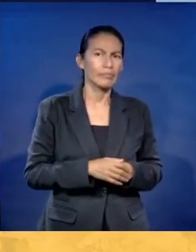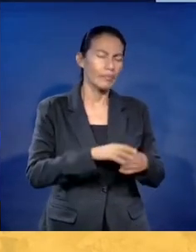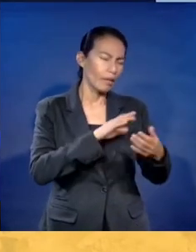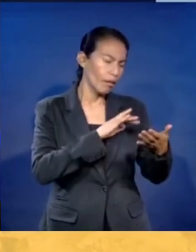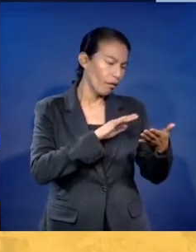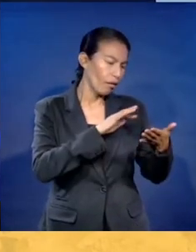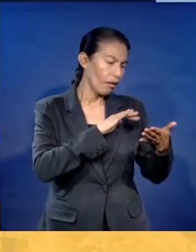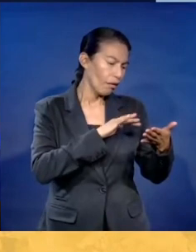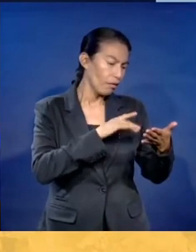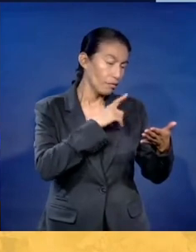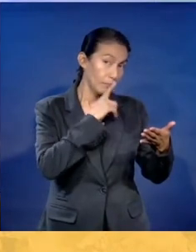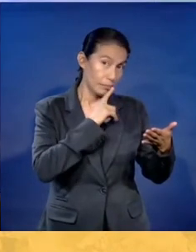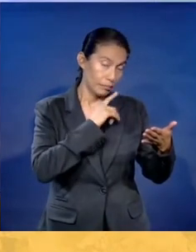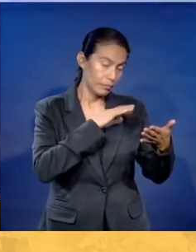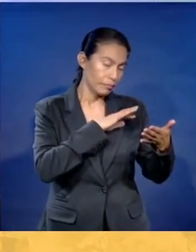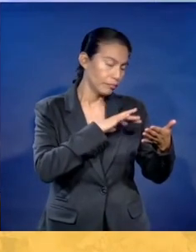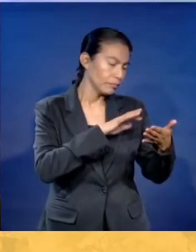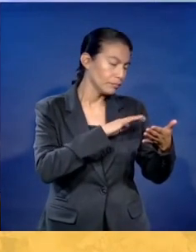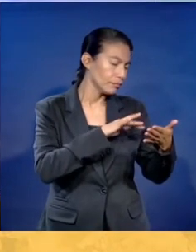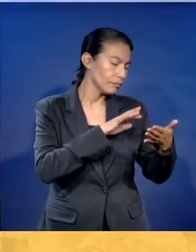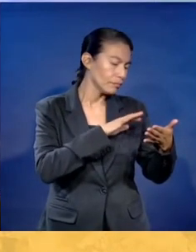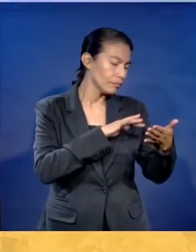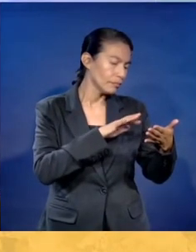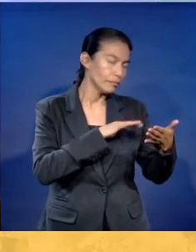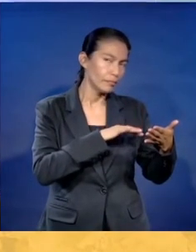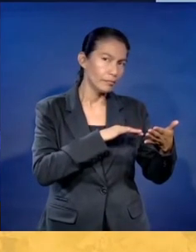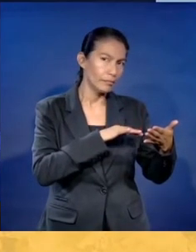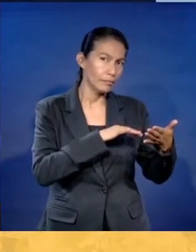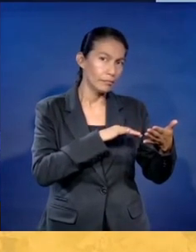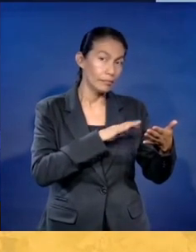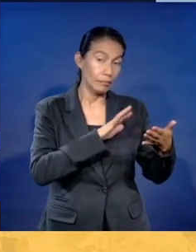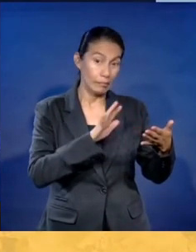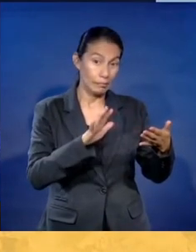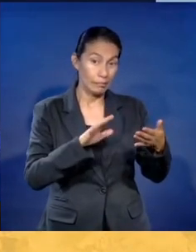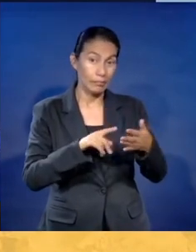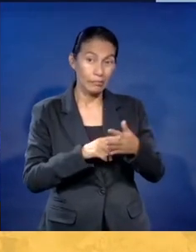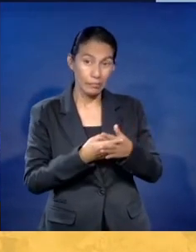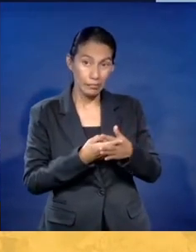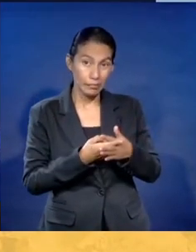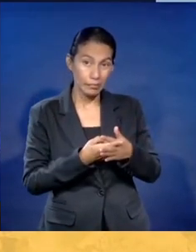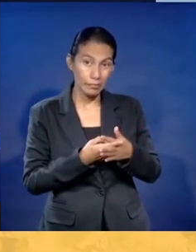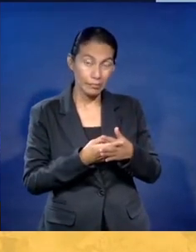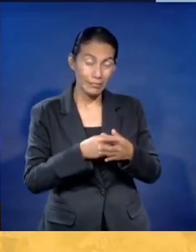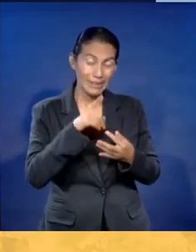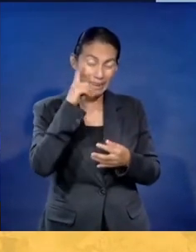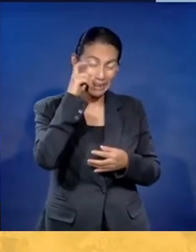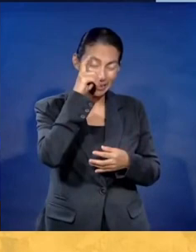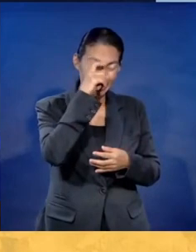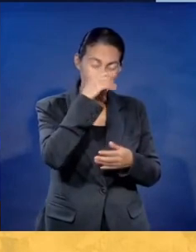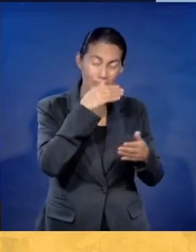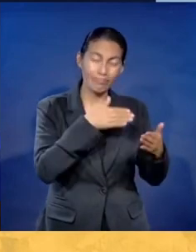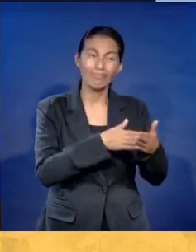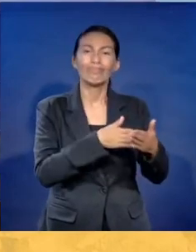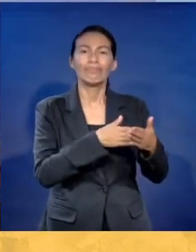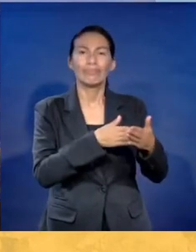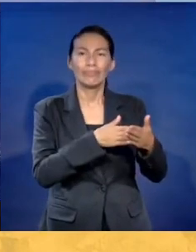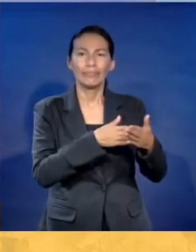y ahí van y ahí van mire una vez que eso comenzó es muy difícil detenerse